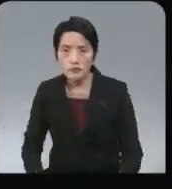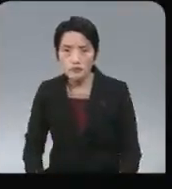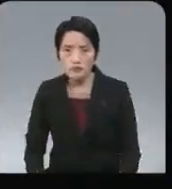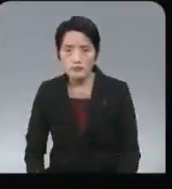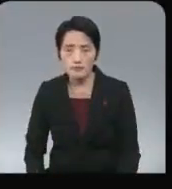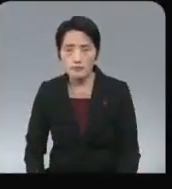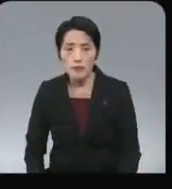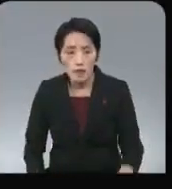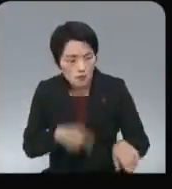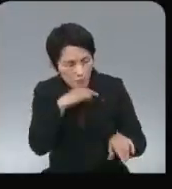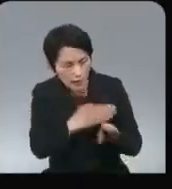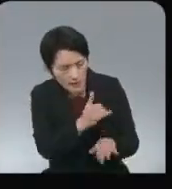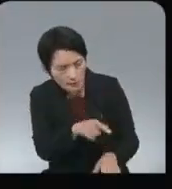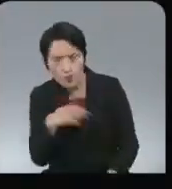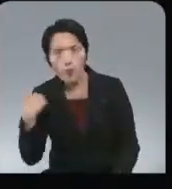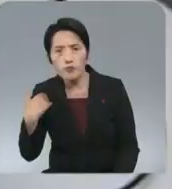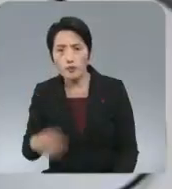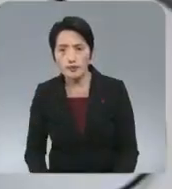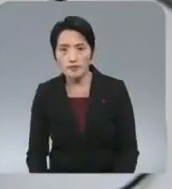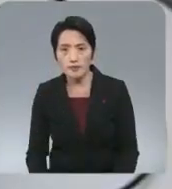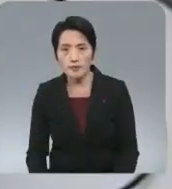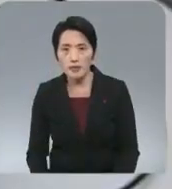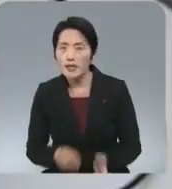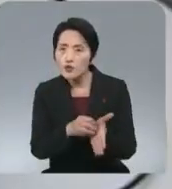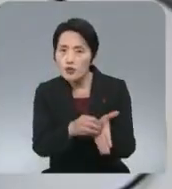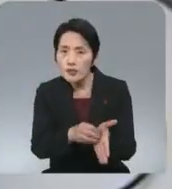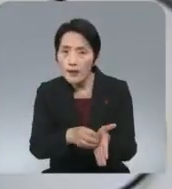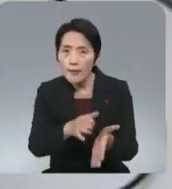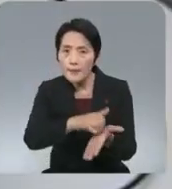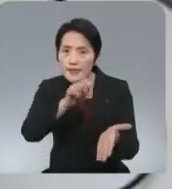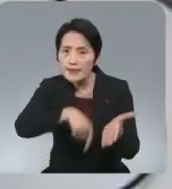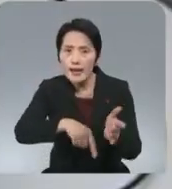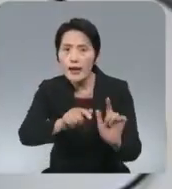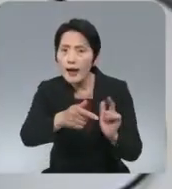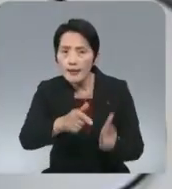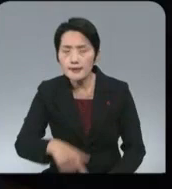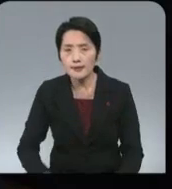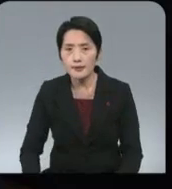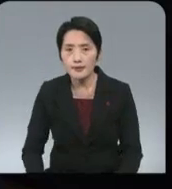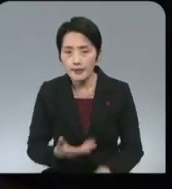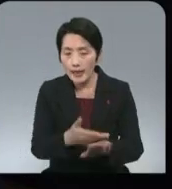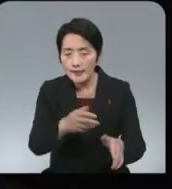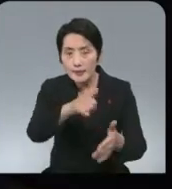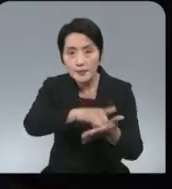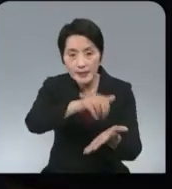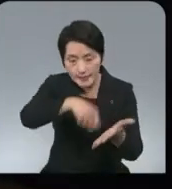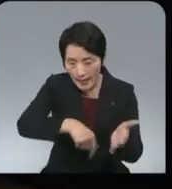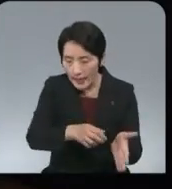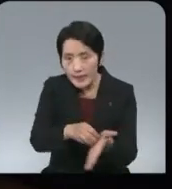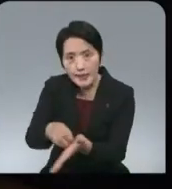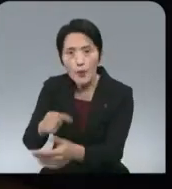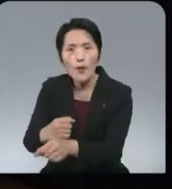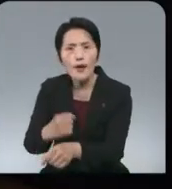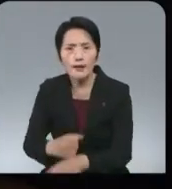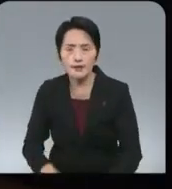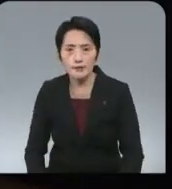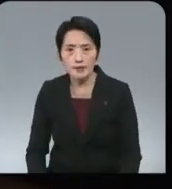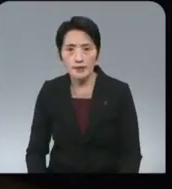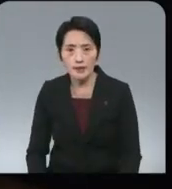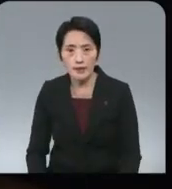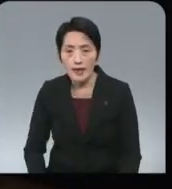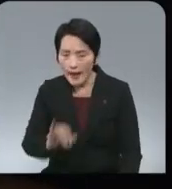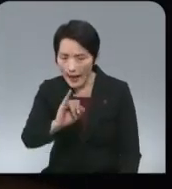ha enviado a miles de informáticos altamente cualificados a diversos países de Asia y de África para acceder a Divisas extranjeras